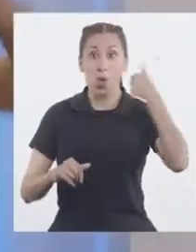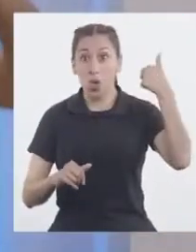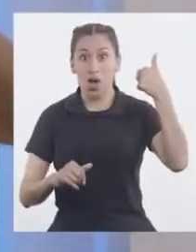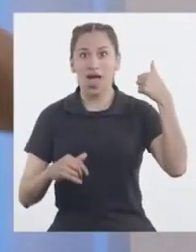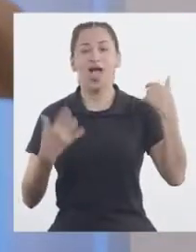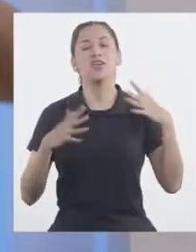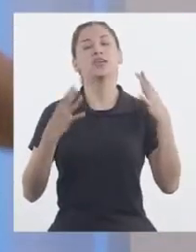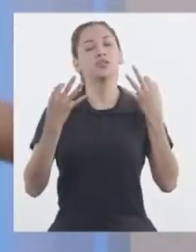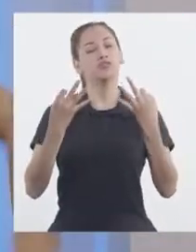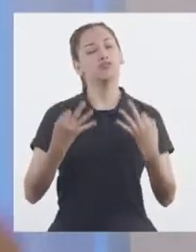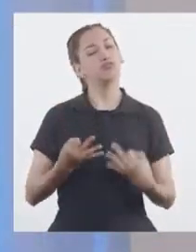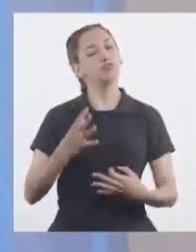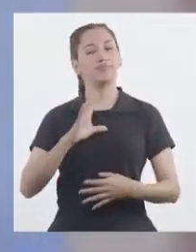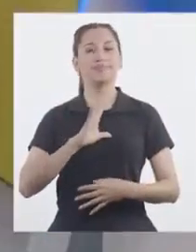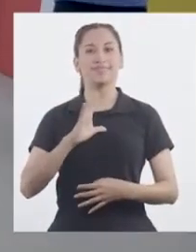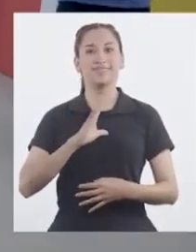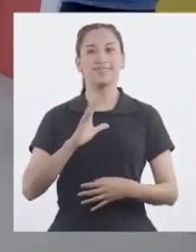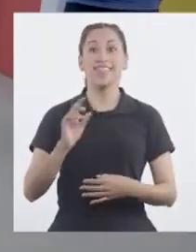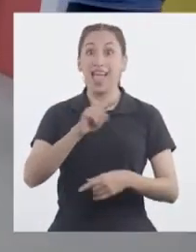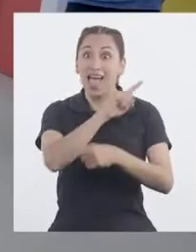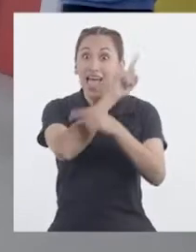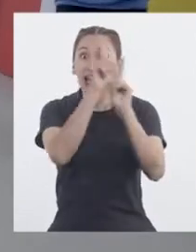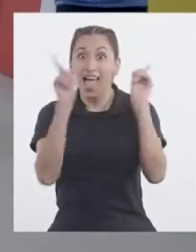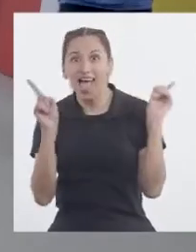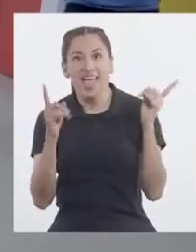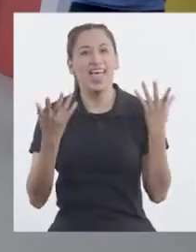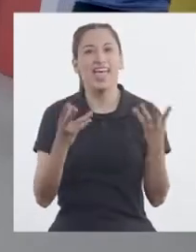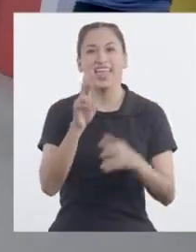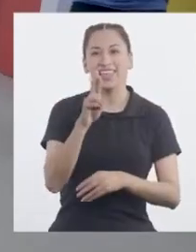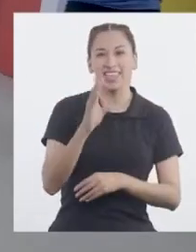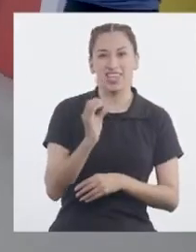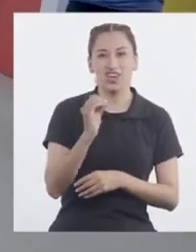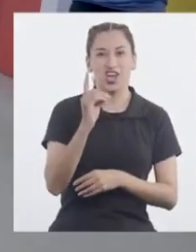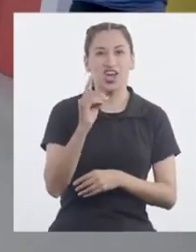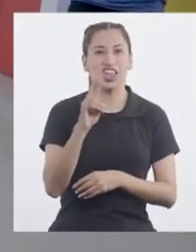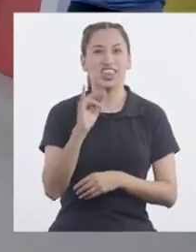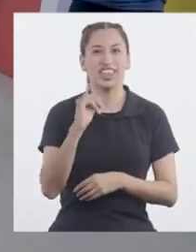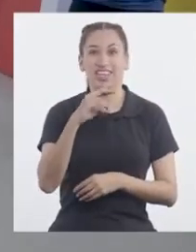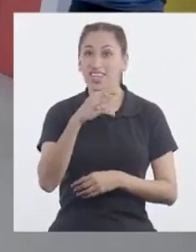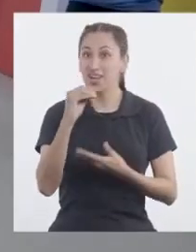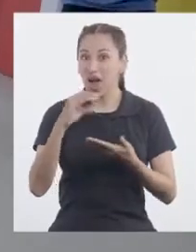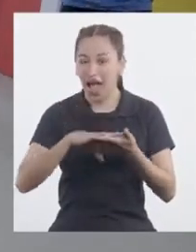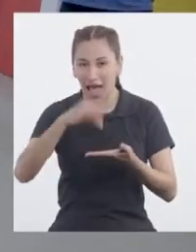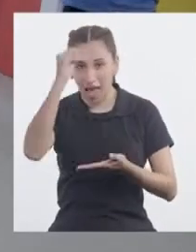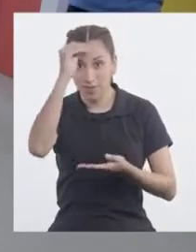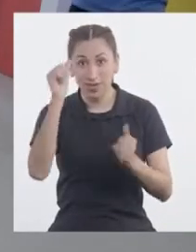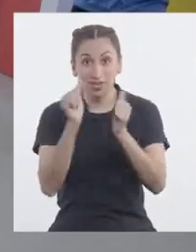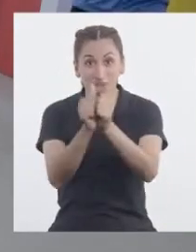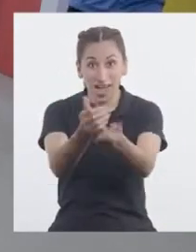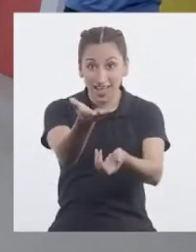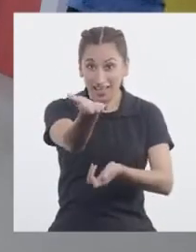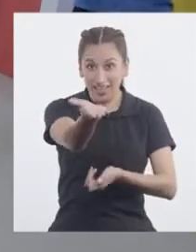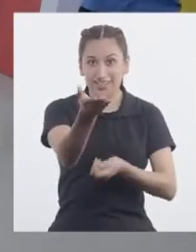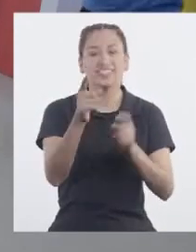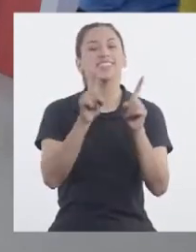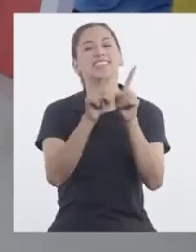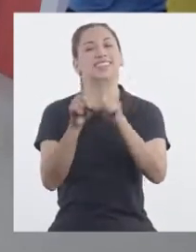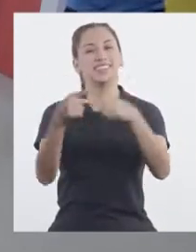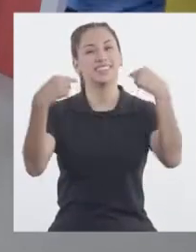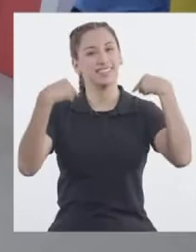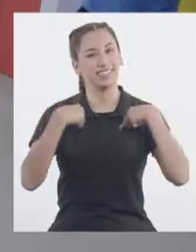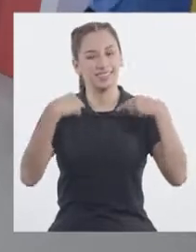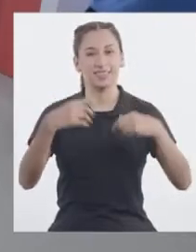Giancarlo. Un relax, todos ellos son Rodrigo. Rodrigo aprende, Rodrigo aprende. Rodrigo aprende contigo